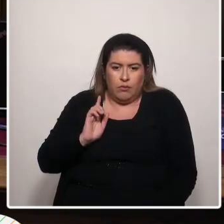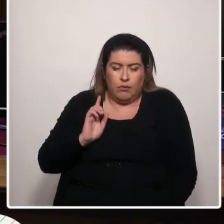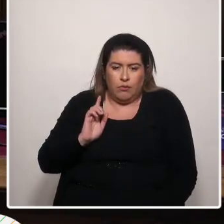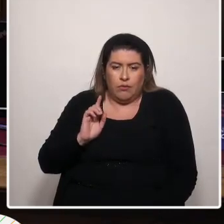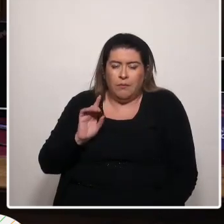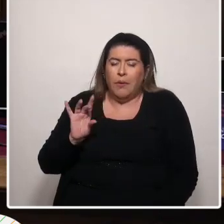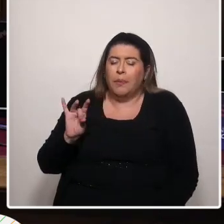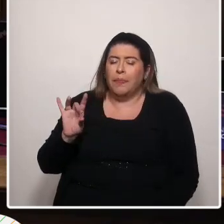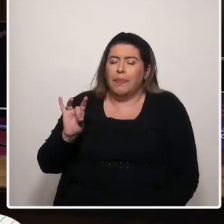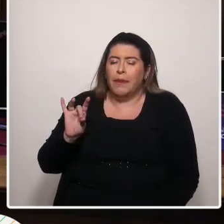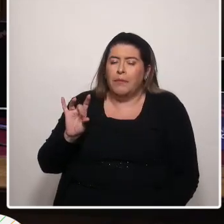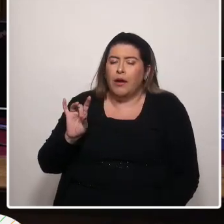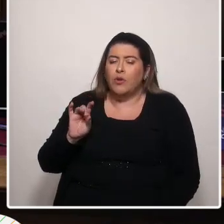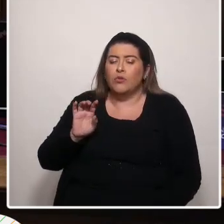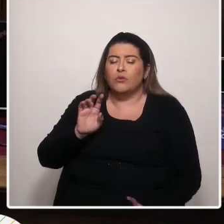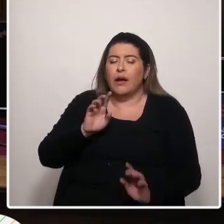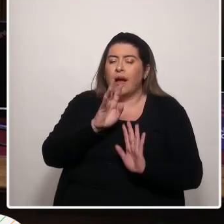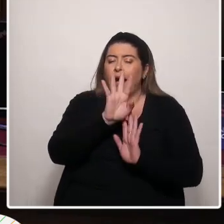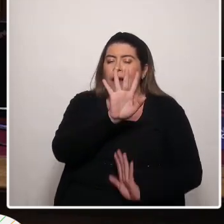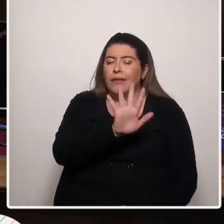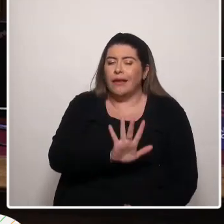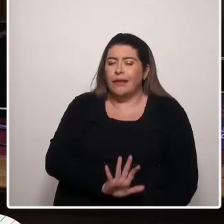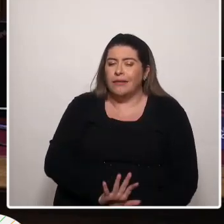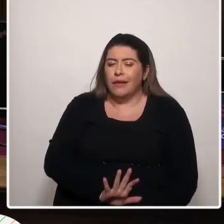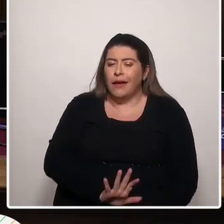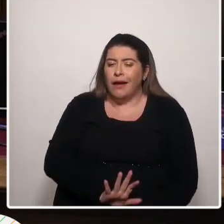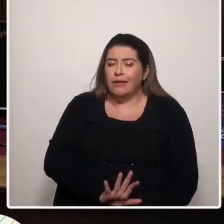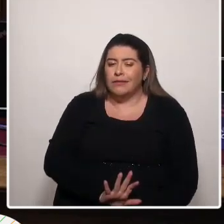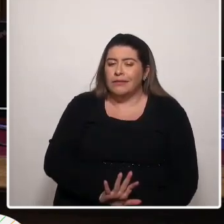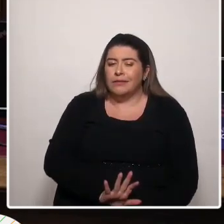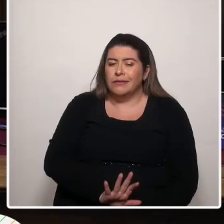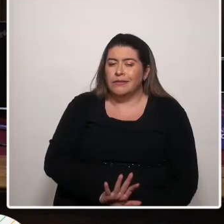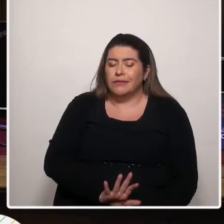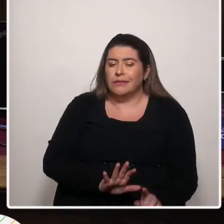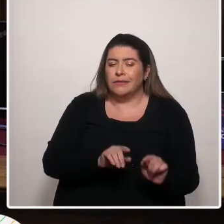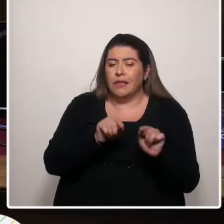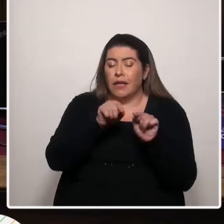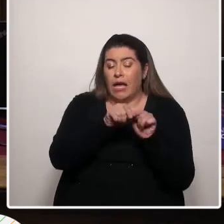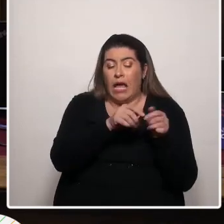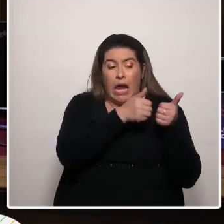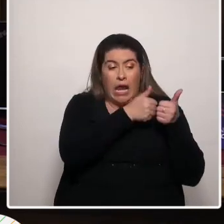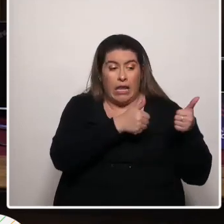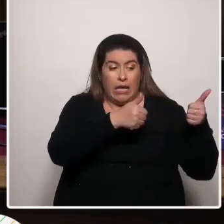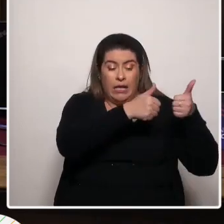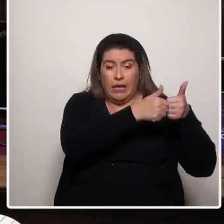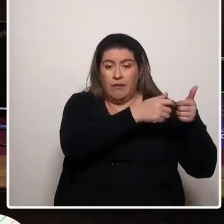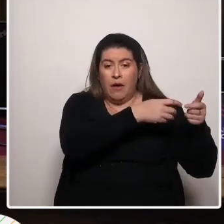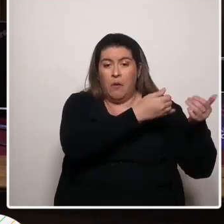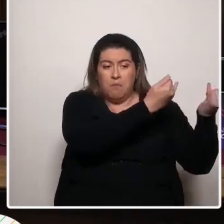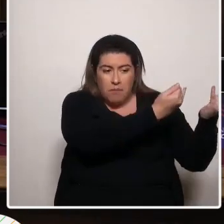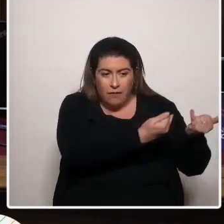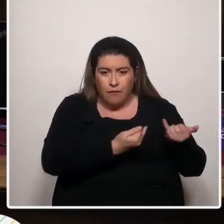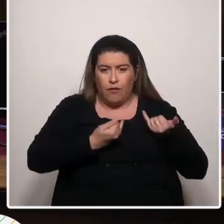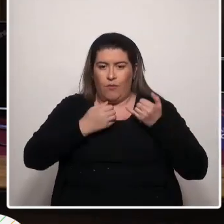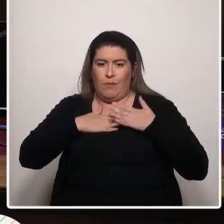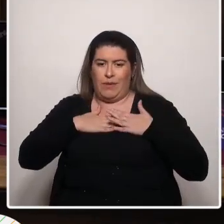le he planteado, sino que estoy transmitiendo la opinión de la mesa de la convención.